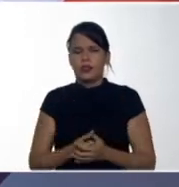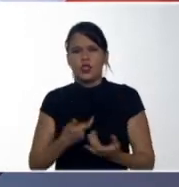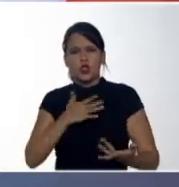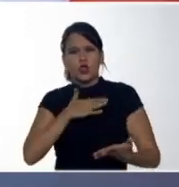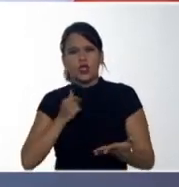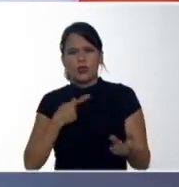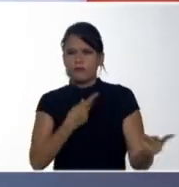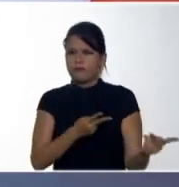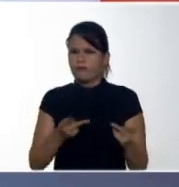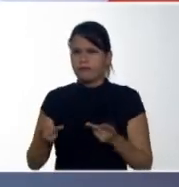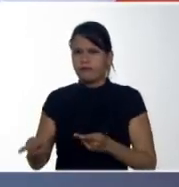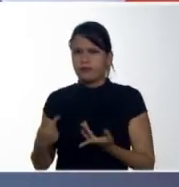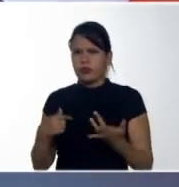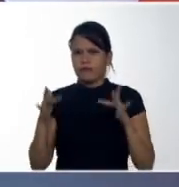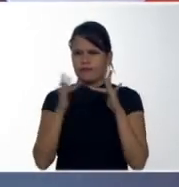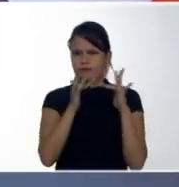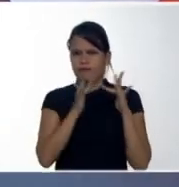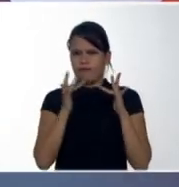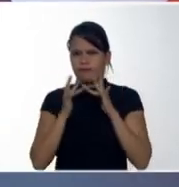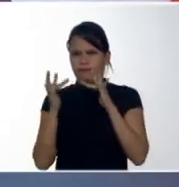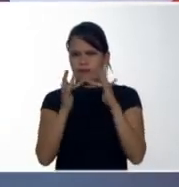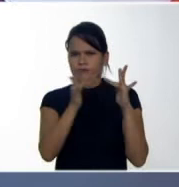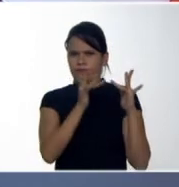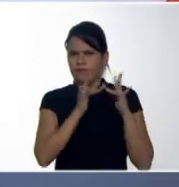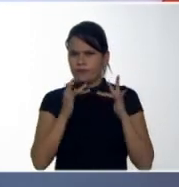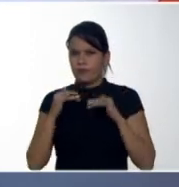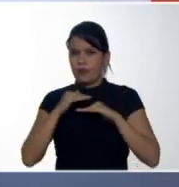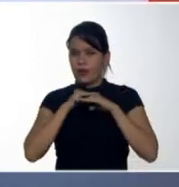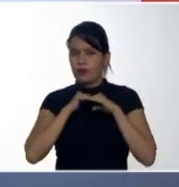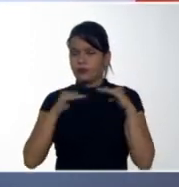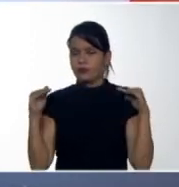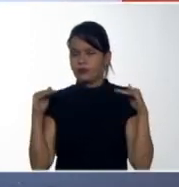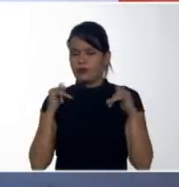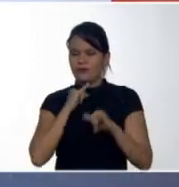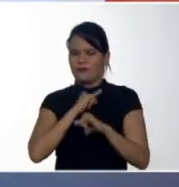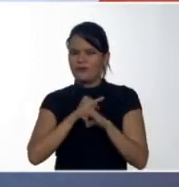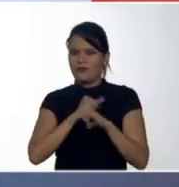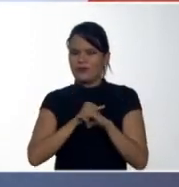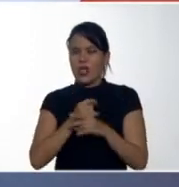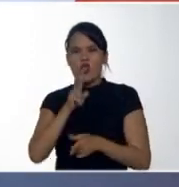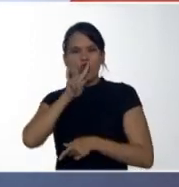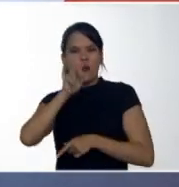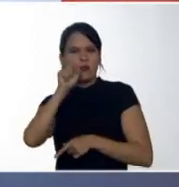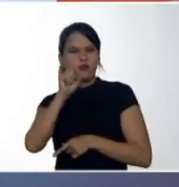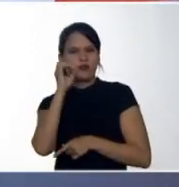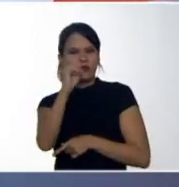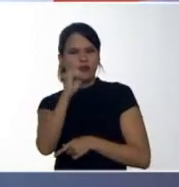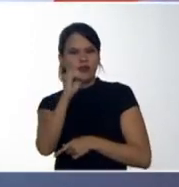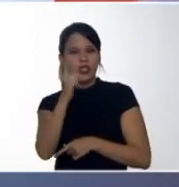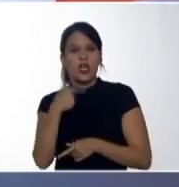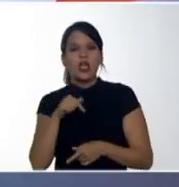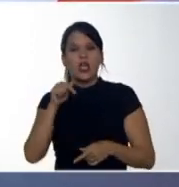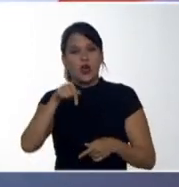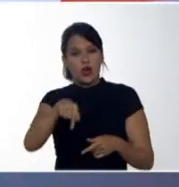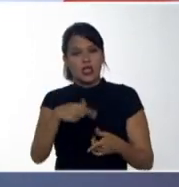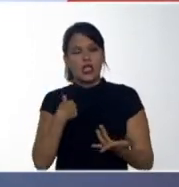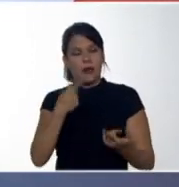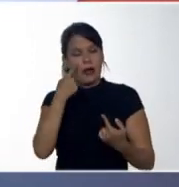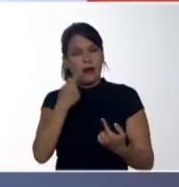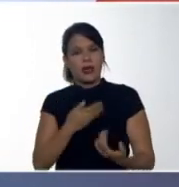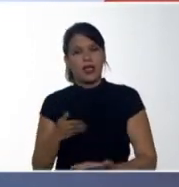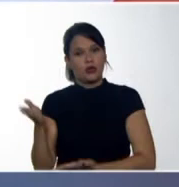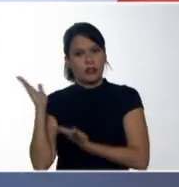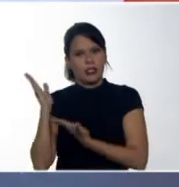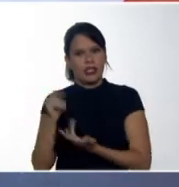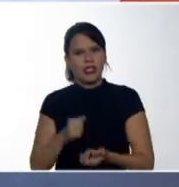quiero invitar a que se conecten en todas nuestras plataformas digitales 2.0 que de inmediato aparecen en